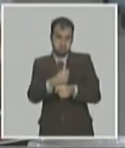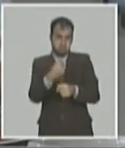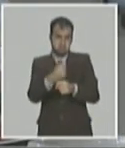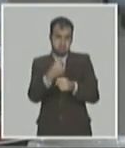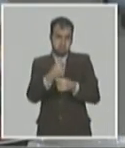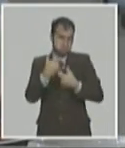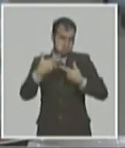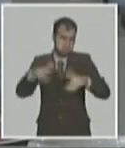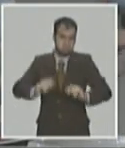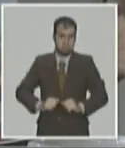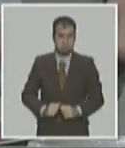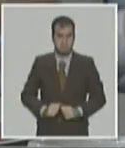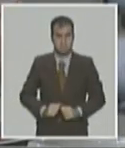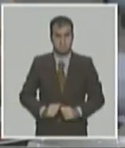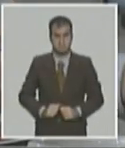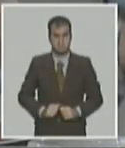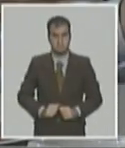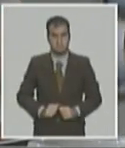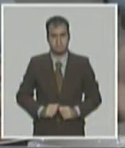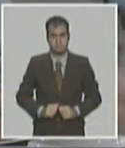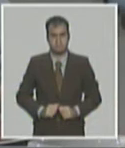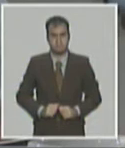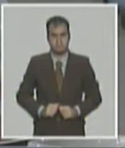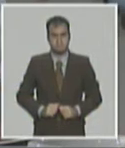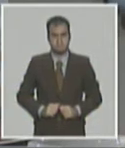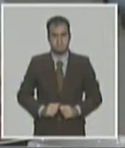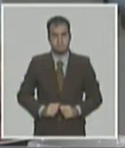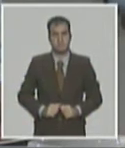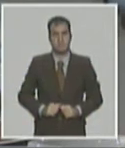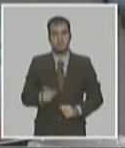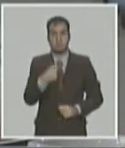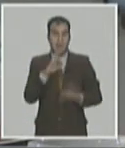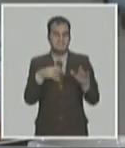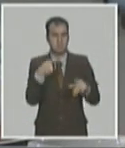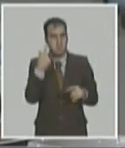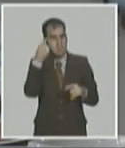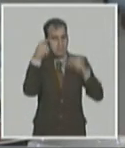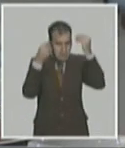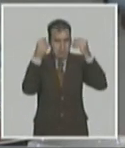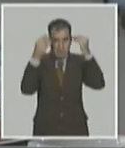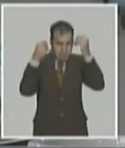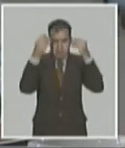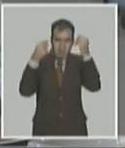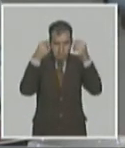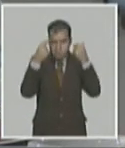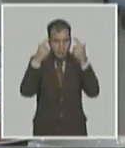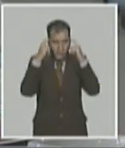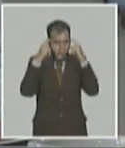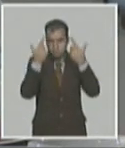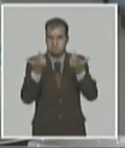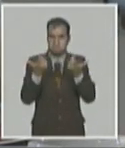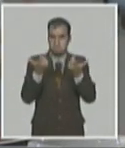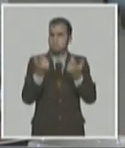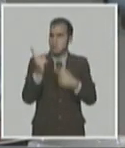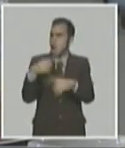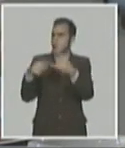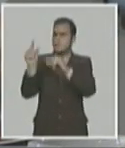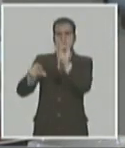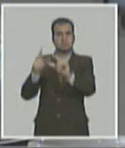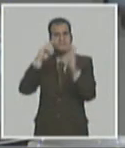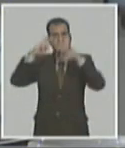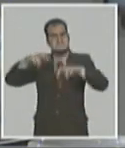discutiendo un problema y hay un grupo importante de tesis, de trabajo que han permitido la graduación de un número significativo